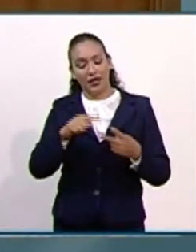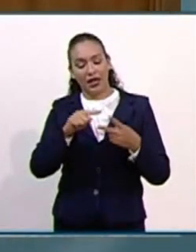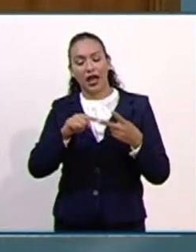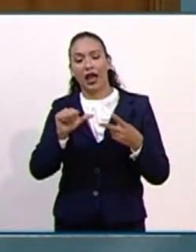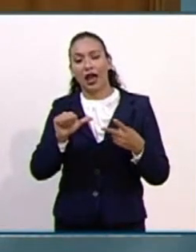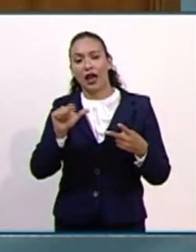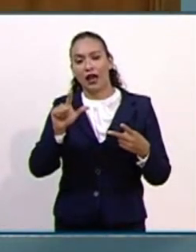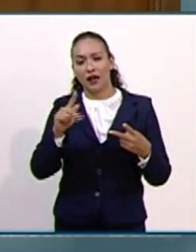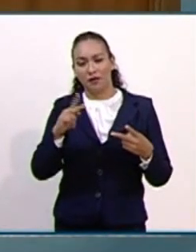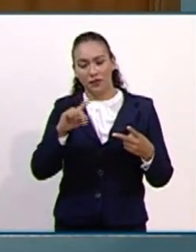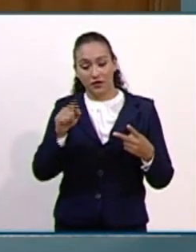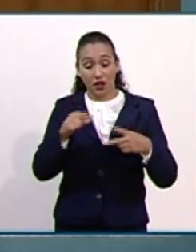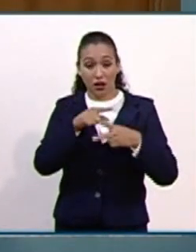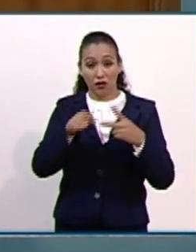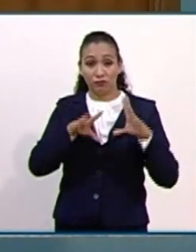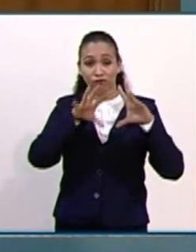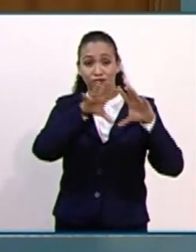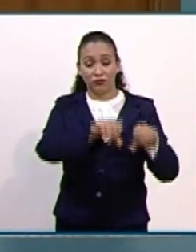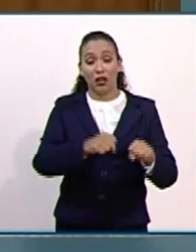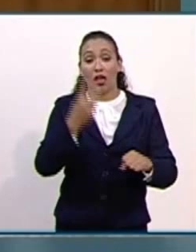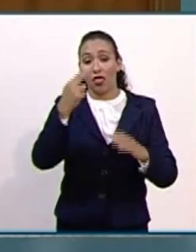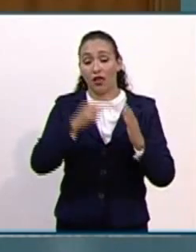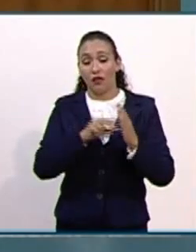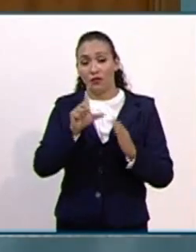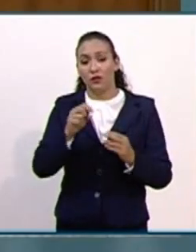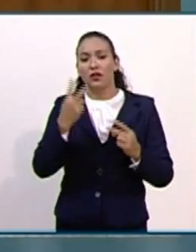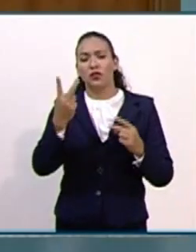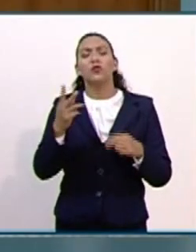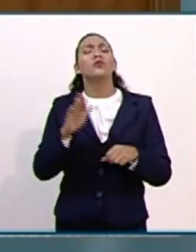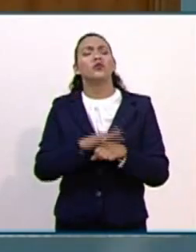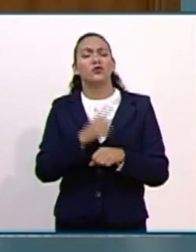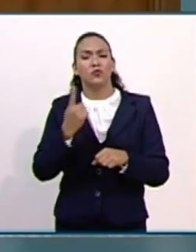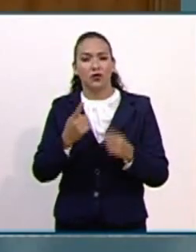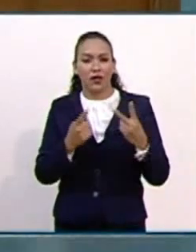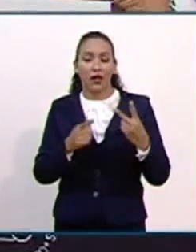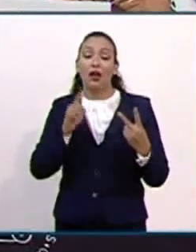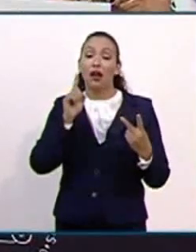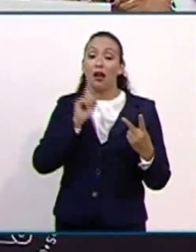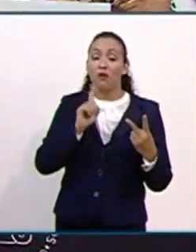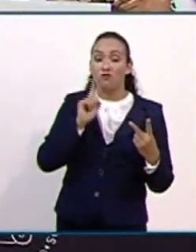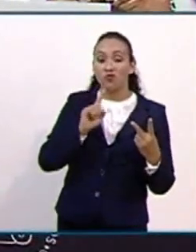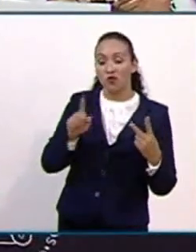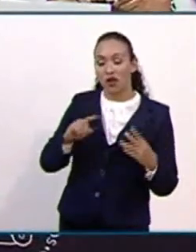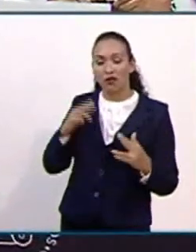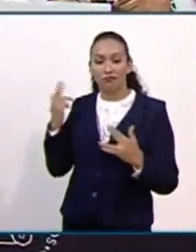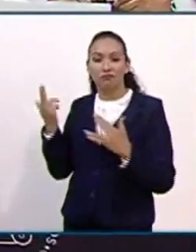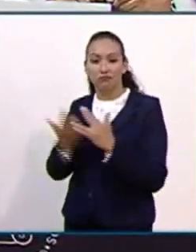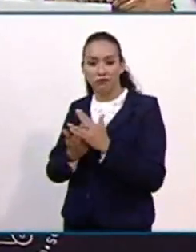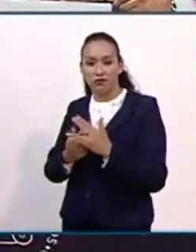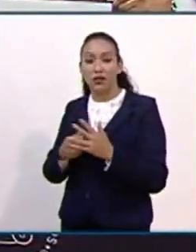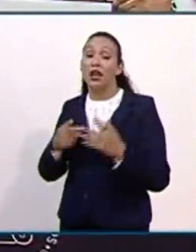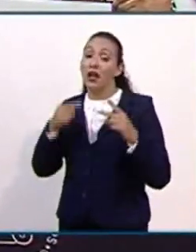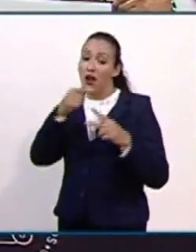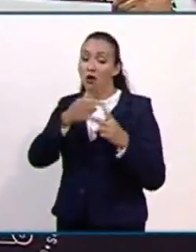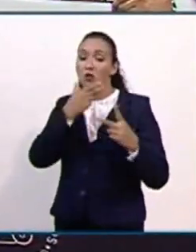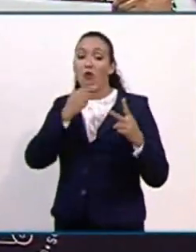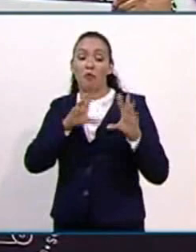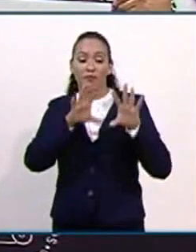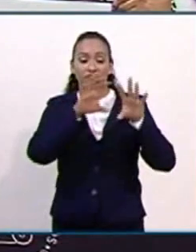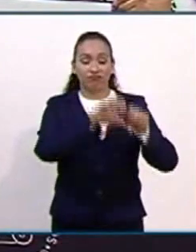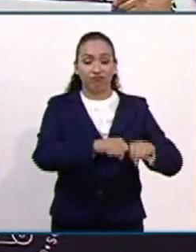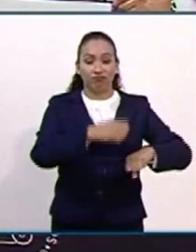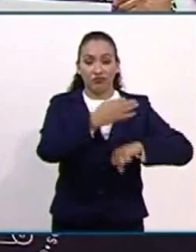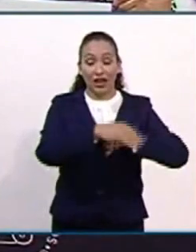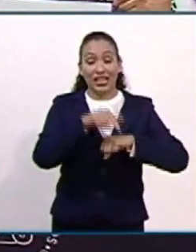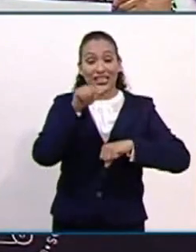en 2002 por su presunta participación en el asesinato de una regidora mexiquense y se les impuso prisión preventiva por más de